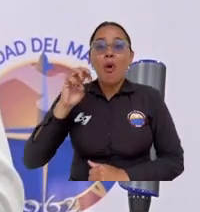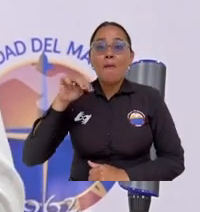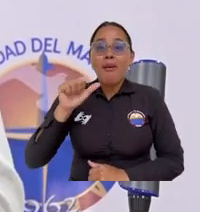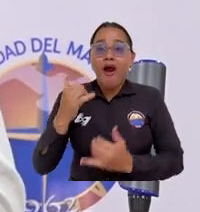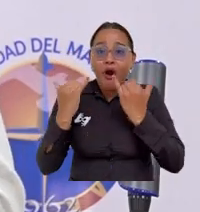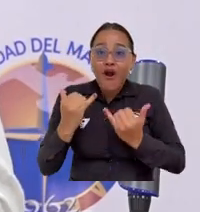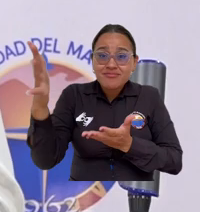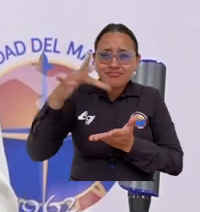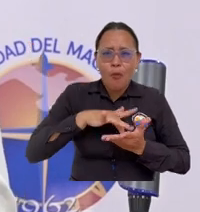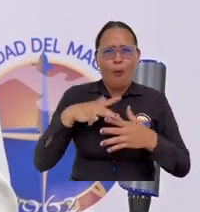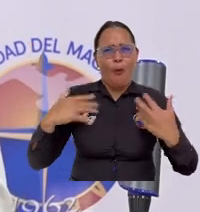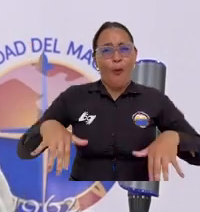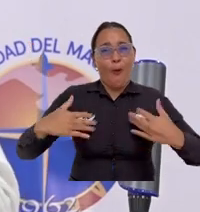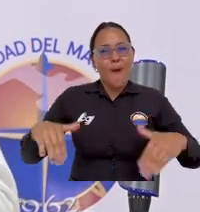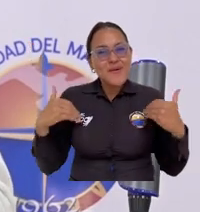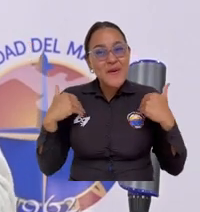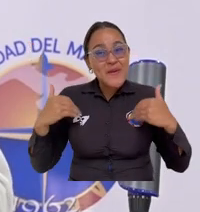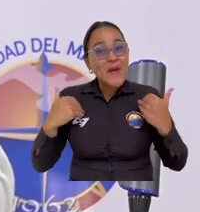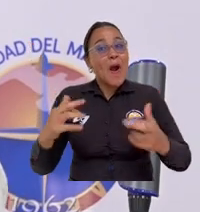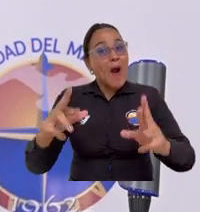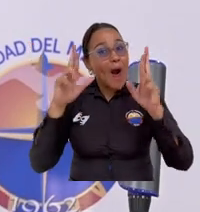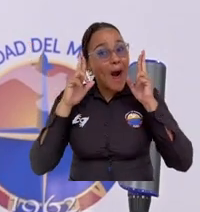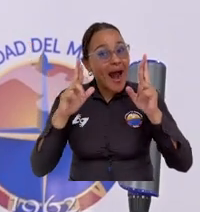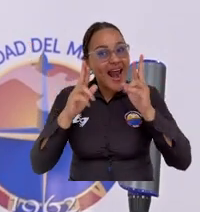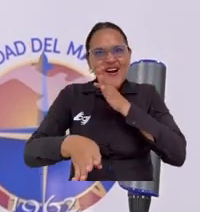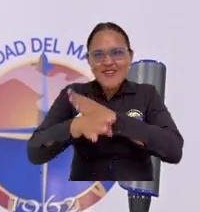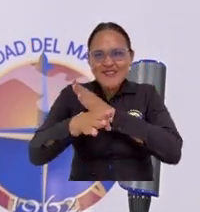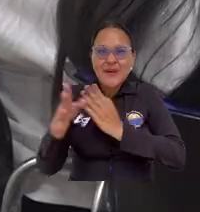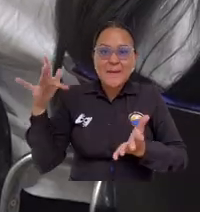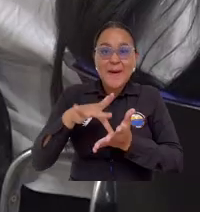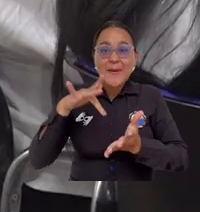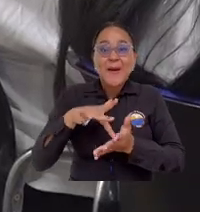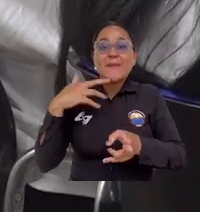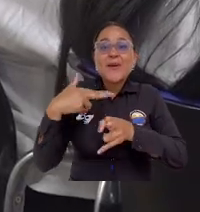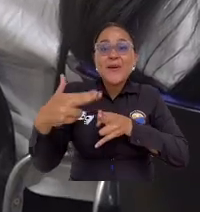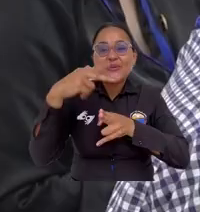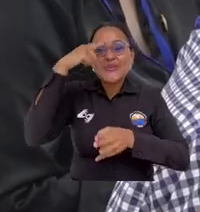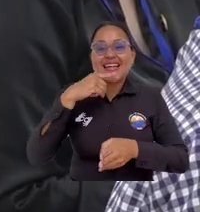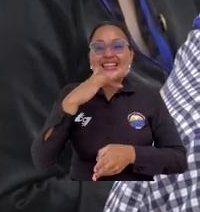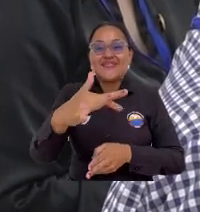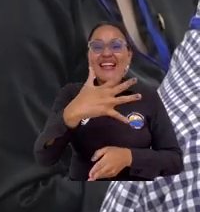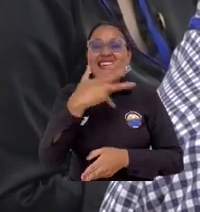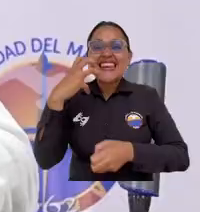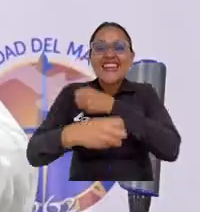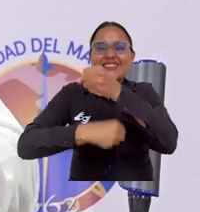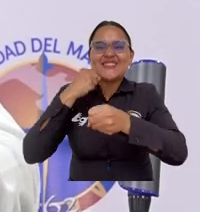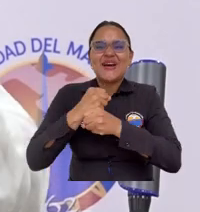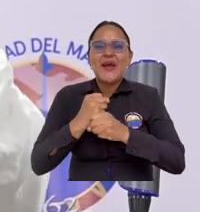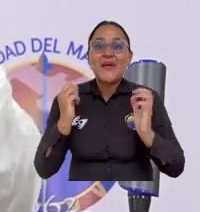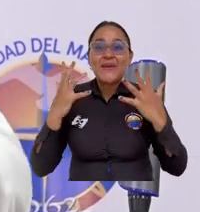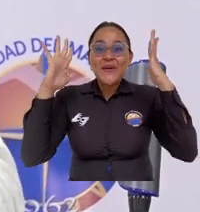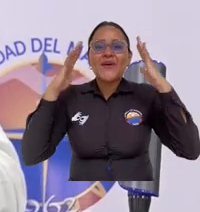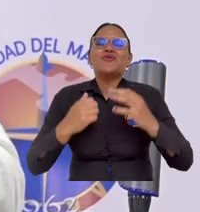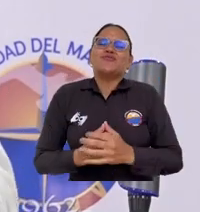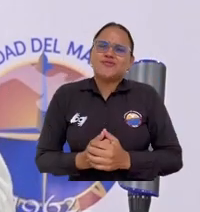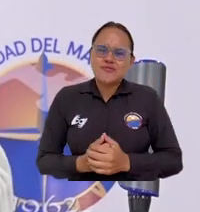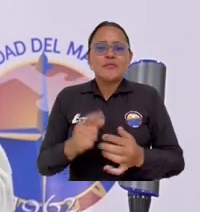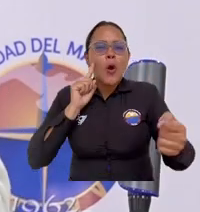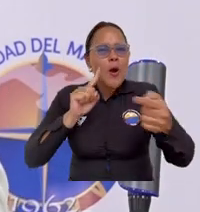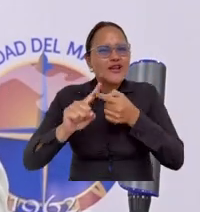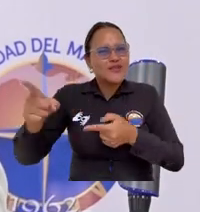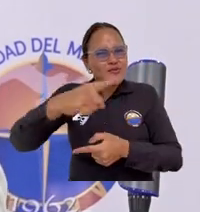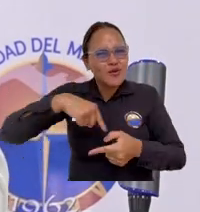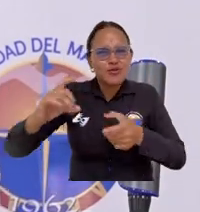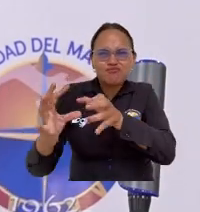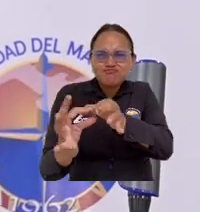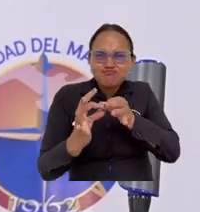tenerlos aquí. Esperamos que sigan viniendo. Santa Marta se aproxima a celebrar sus 500 años. Todo lo que podamos hacer para crear sinergias para